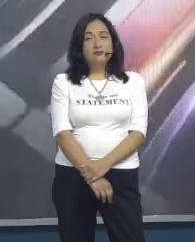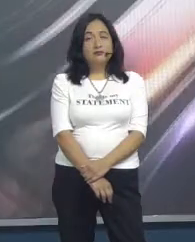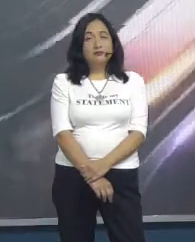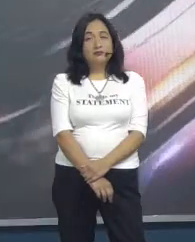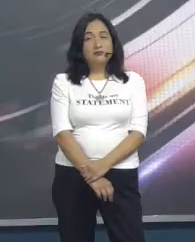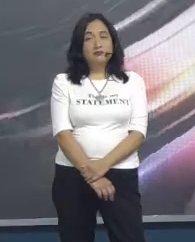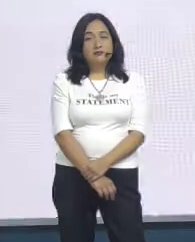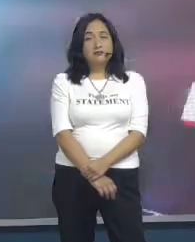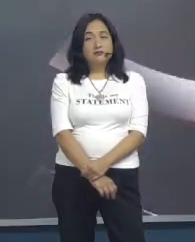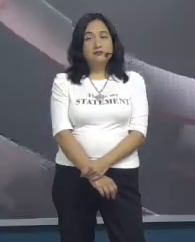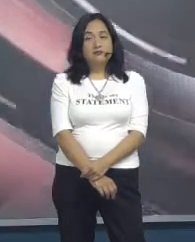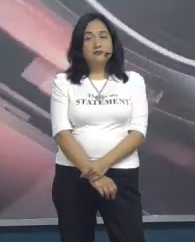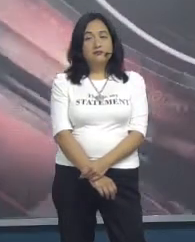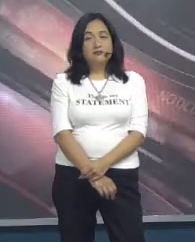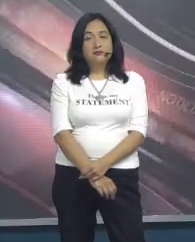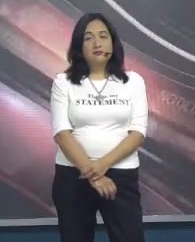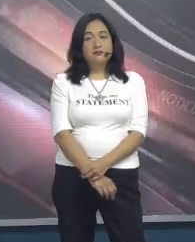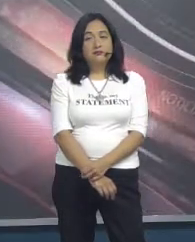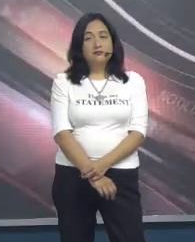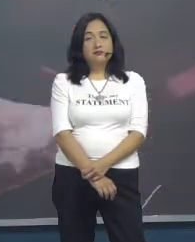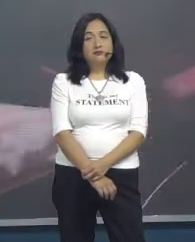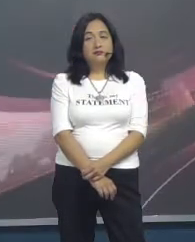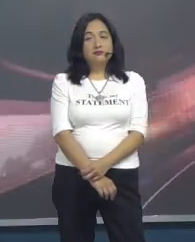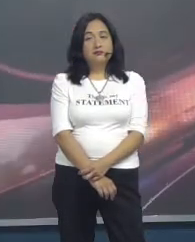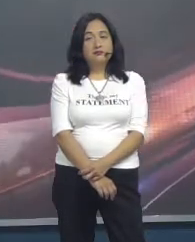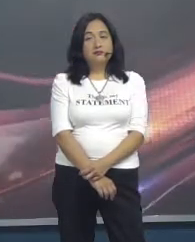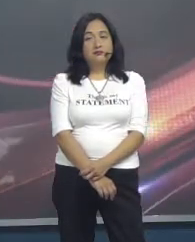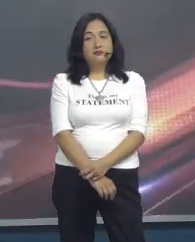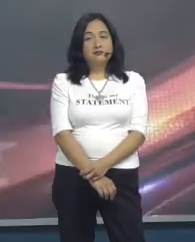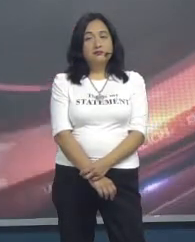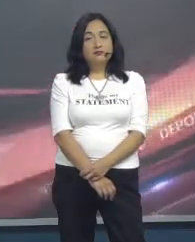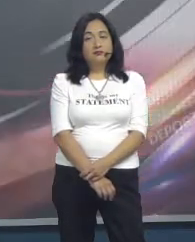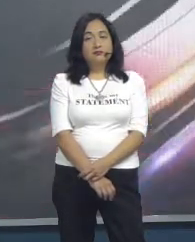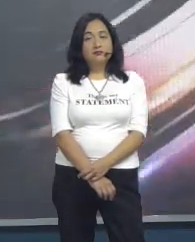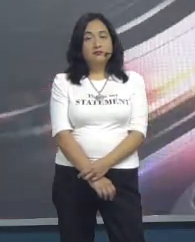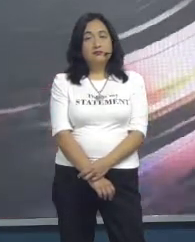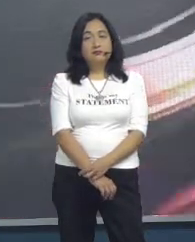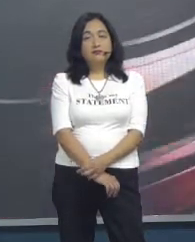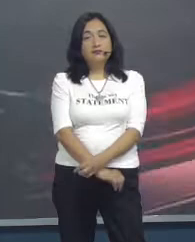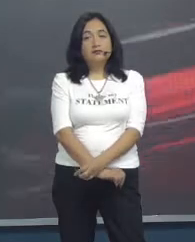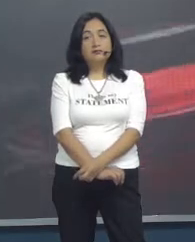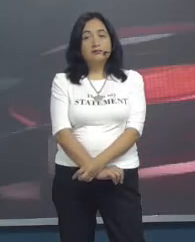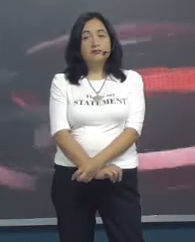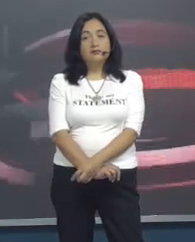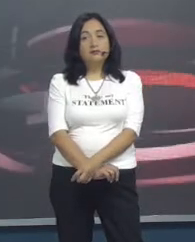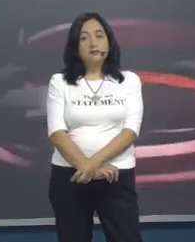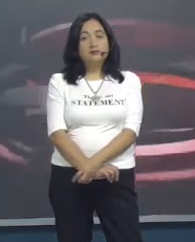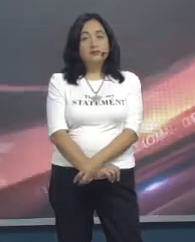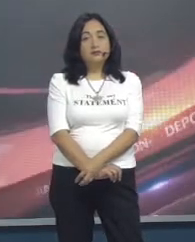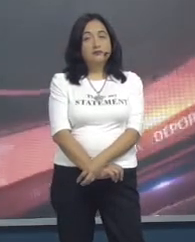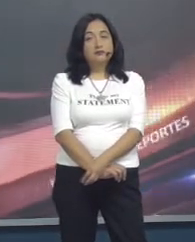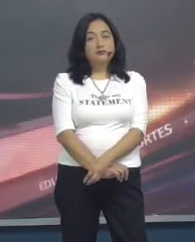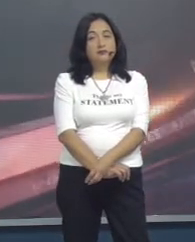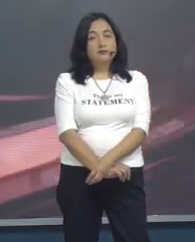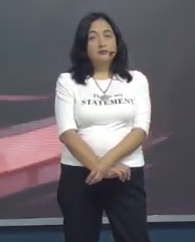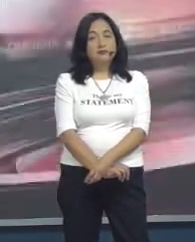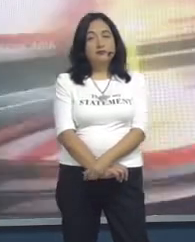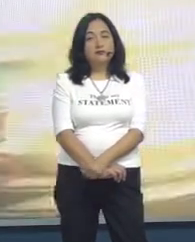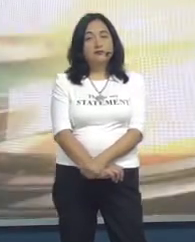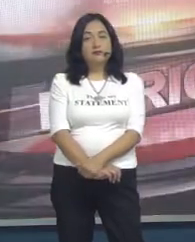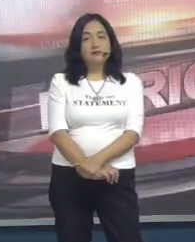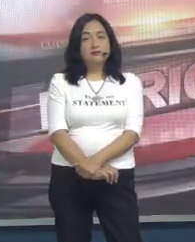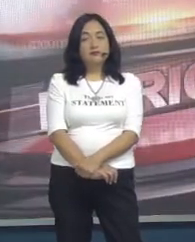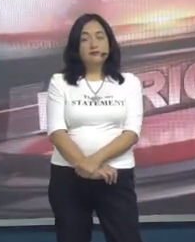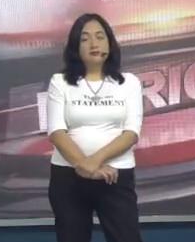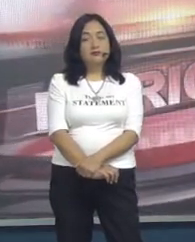colaborar para que el que no la tiene pueda tenerla, ¿sí? Entonces, bueno, en este sentido estamos haciendo mucho hincapié en esto. Y bueno, se ha